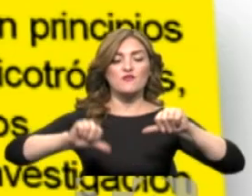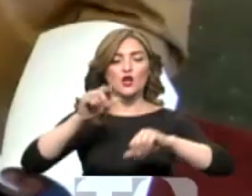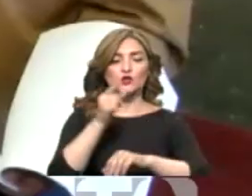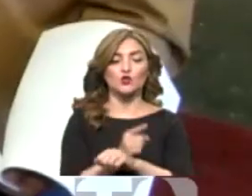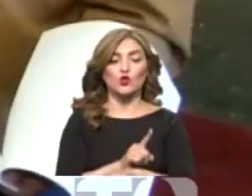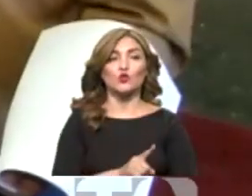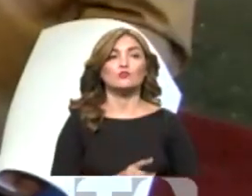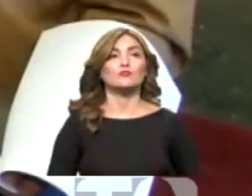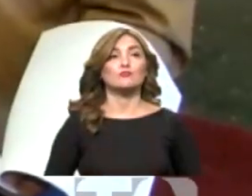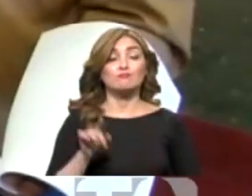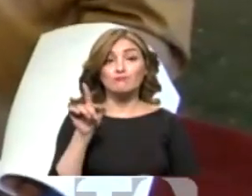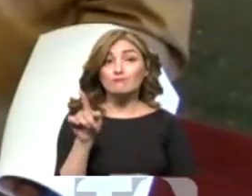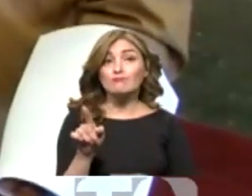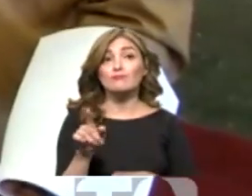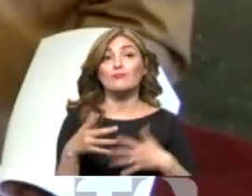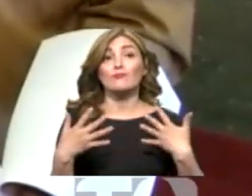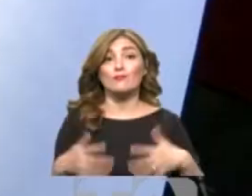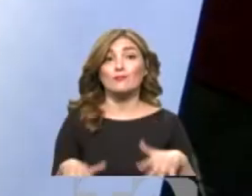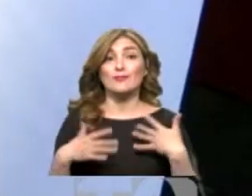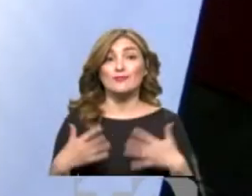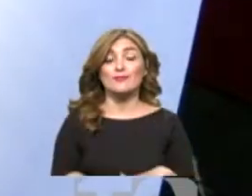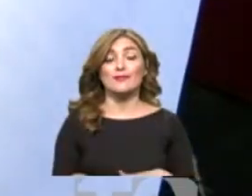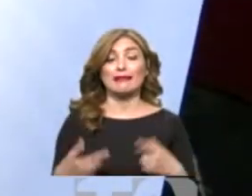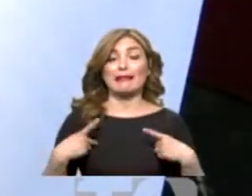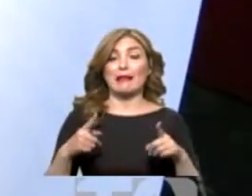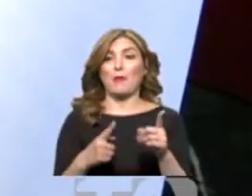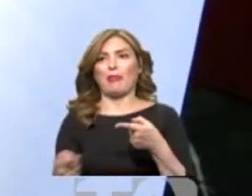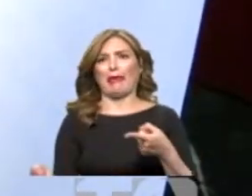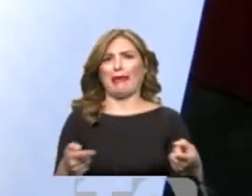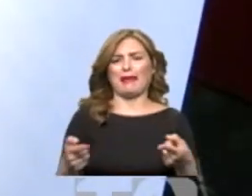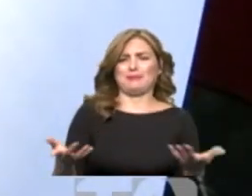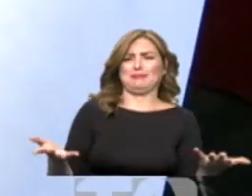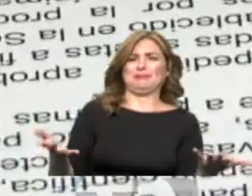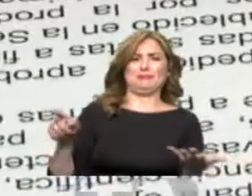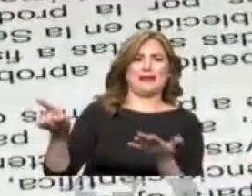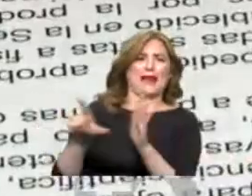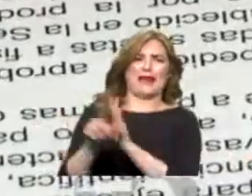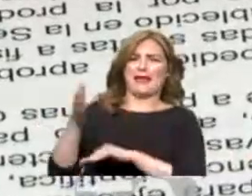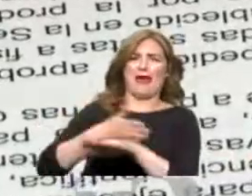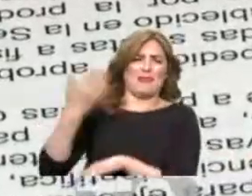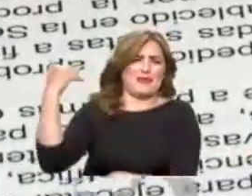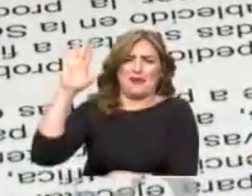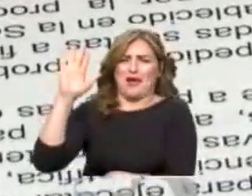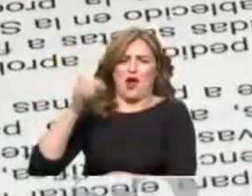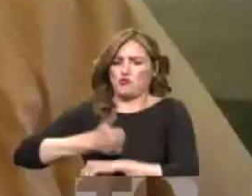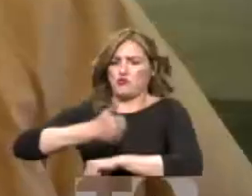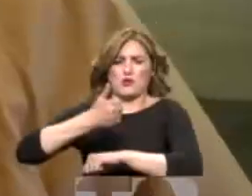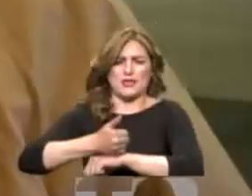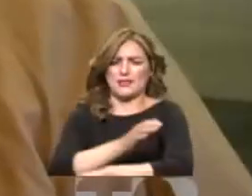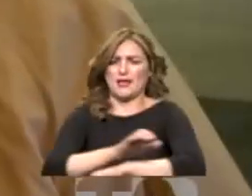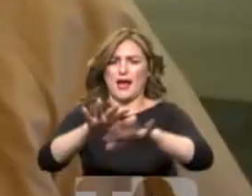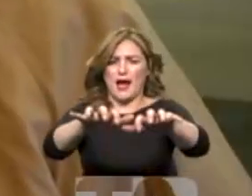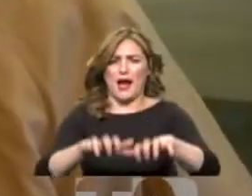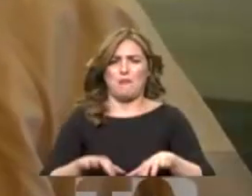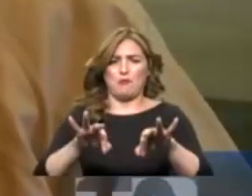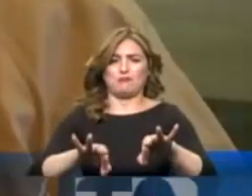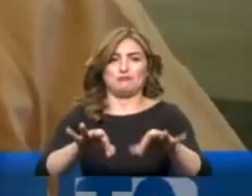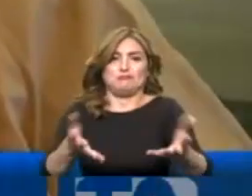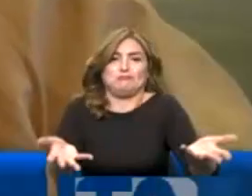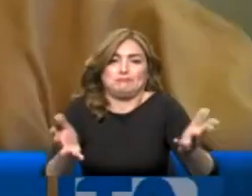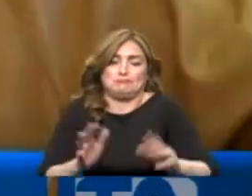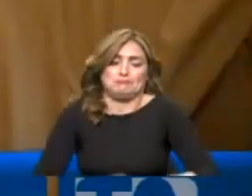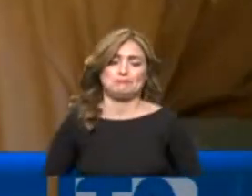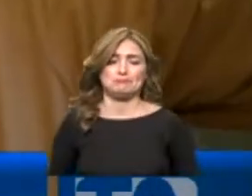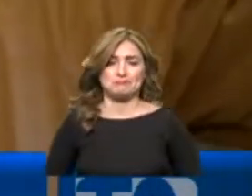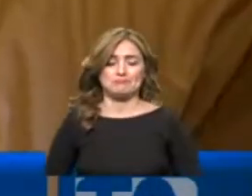médico-científica. Esto podría dejar sin piso a uno de los puntos críticos del Código de Salud que no ve la luz. No encuentra mucho sentido, es